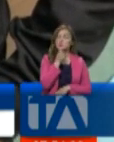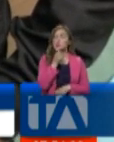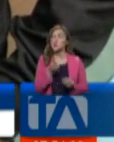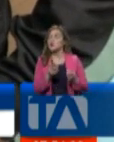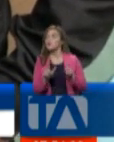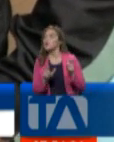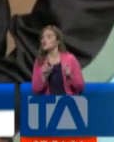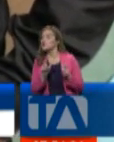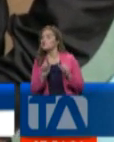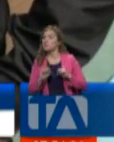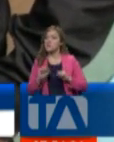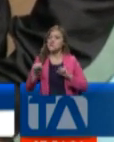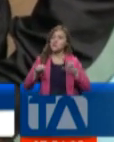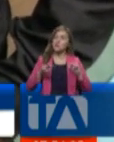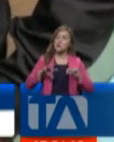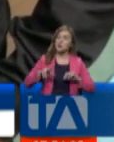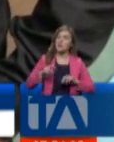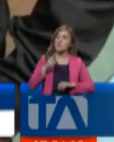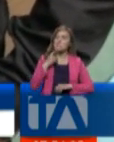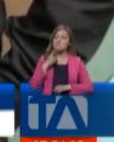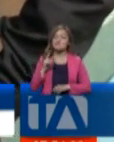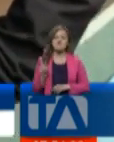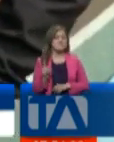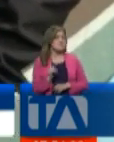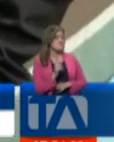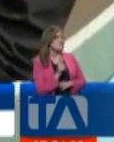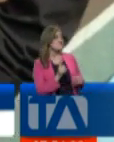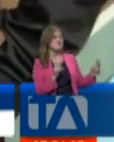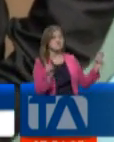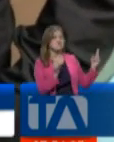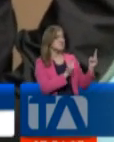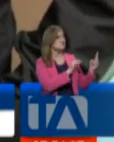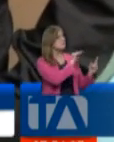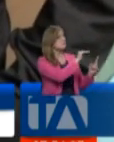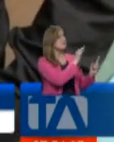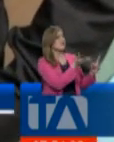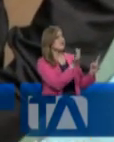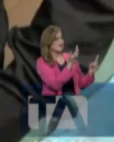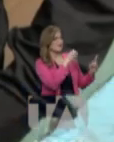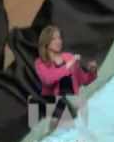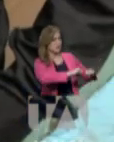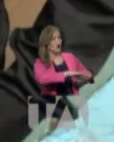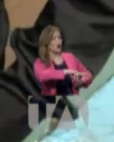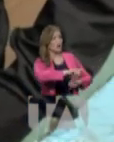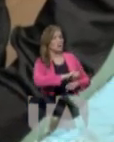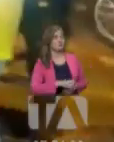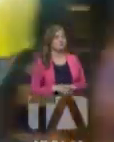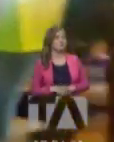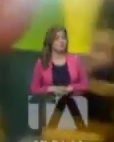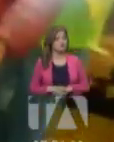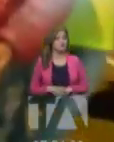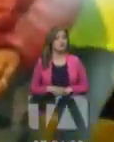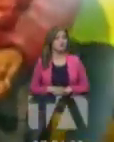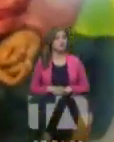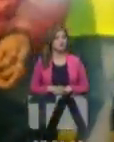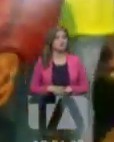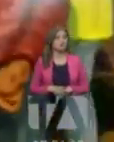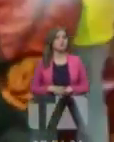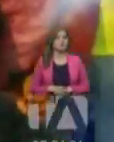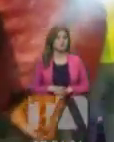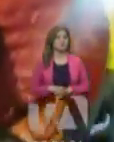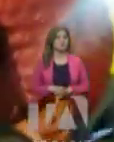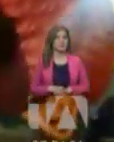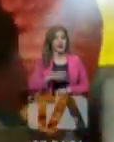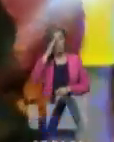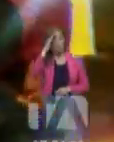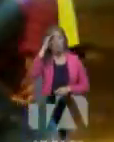hay. Y luego de esto, de unos 5 minutos, entran los asaltantes. Tras conocer de este caso,